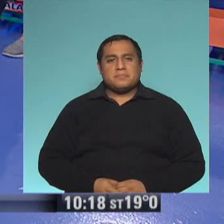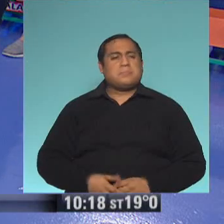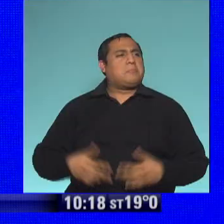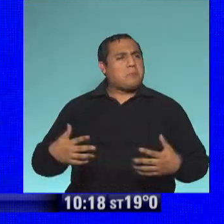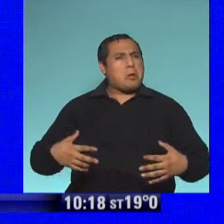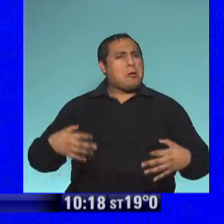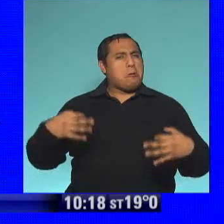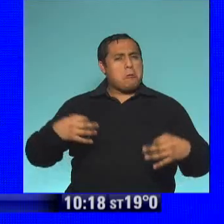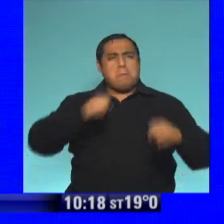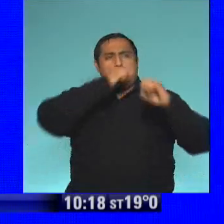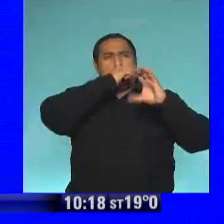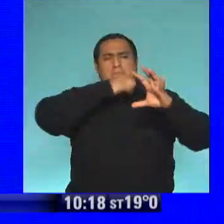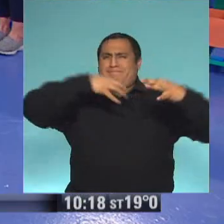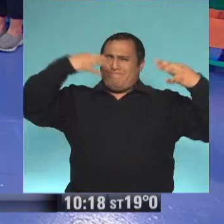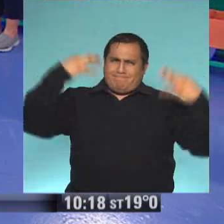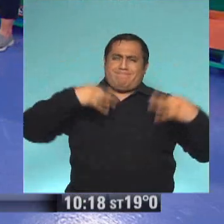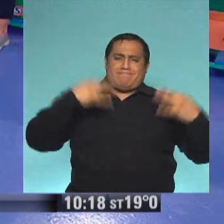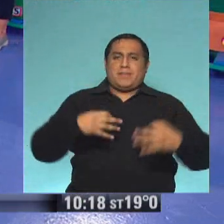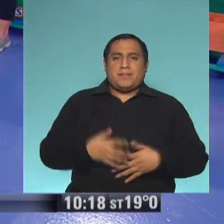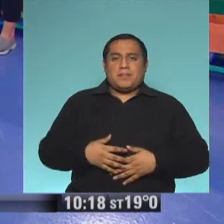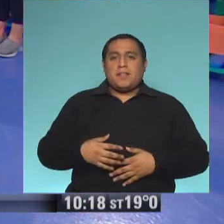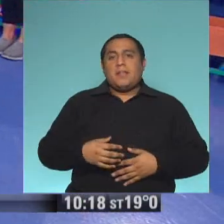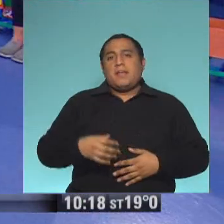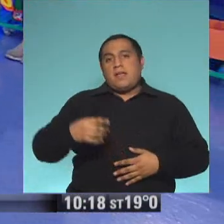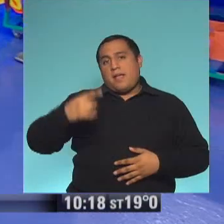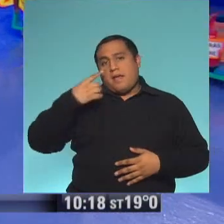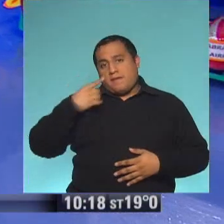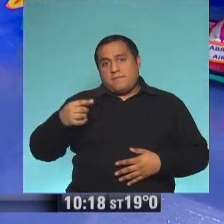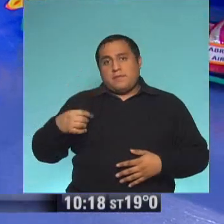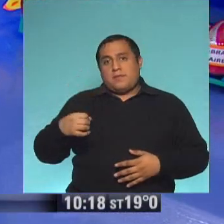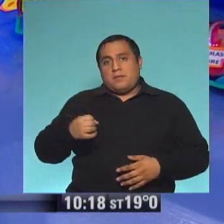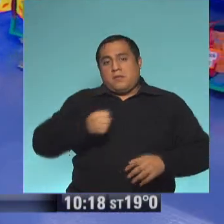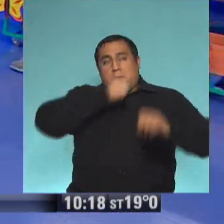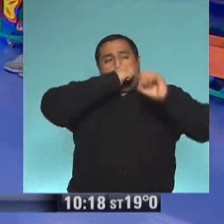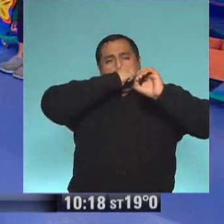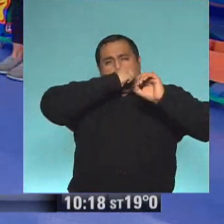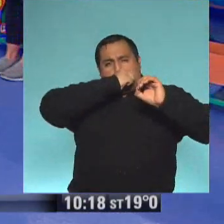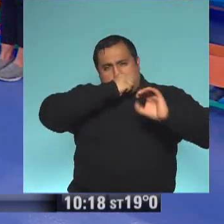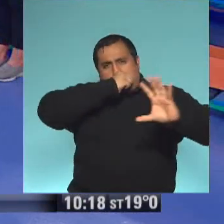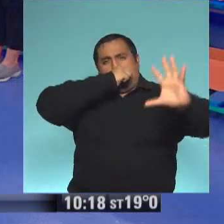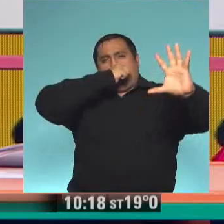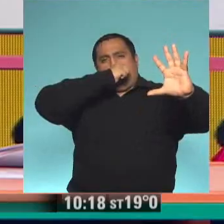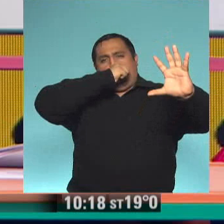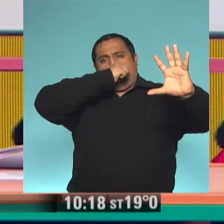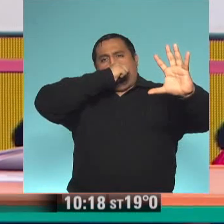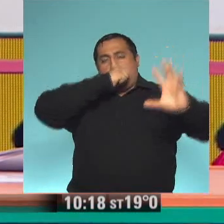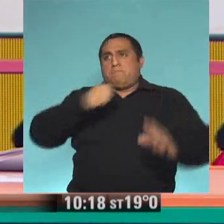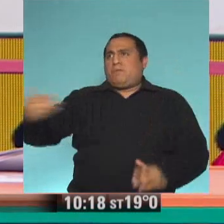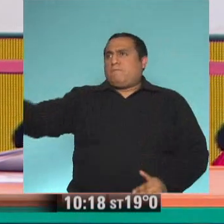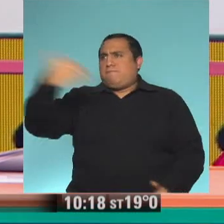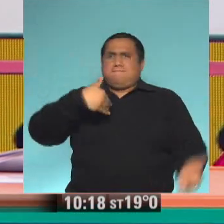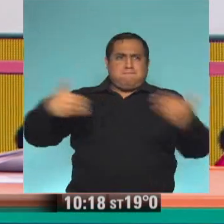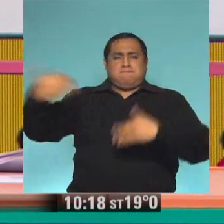¡Nunca sonó tan parecido a una mínimo, trompeta! Mínimo, mínimo quiero que entren 12 elefantes ahora para plantear las cosas. No, todo solo vamos a plantear